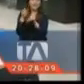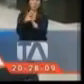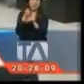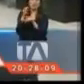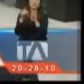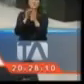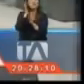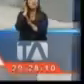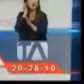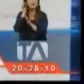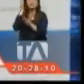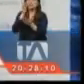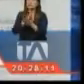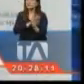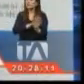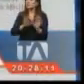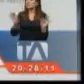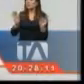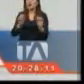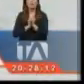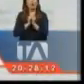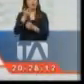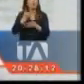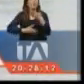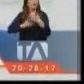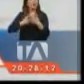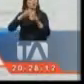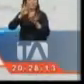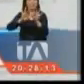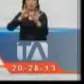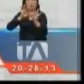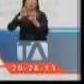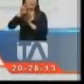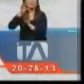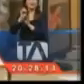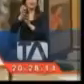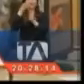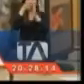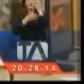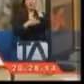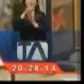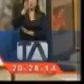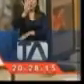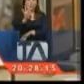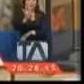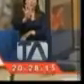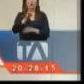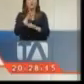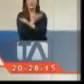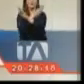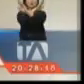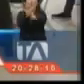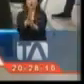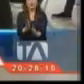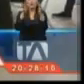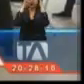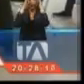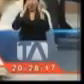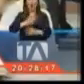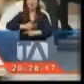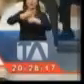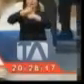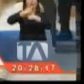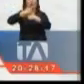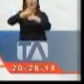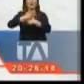violencia contra las mujeres. El documento de 30 páginas consta de 4 capítulos donde se tratan prevención, atención, protección